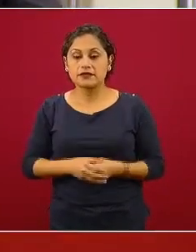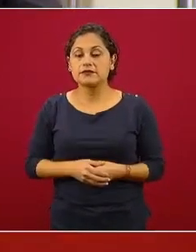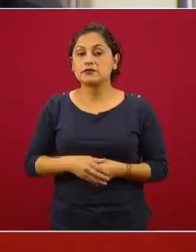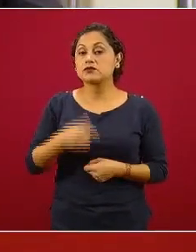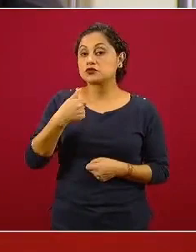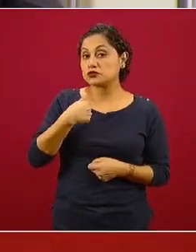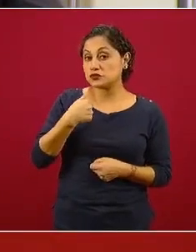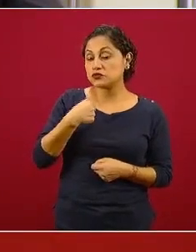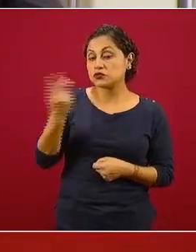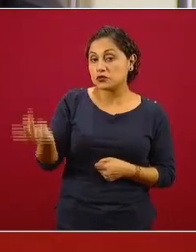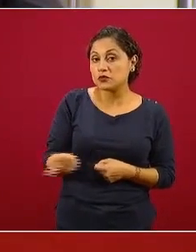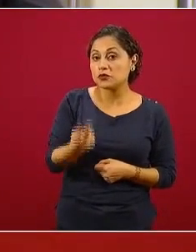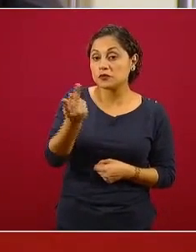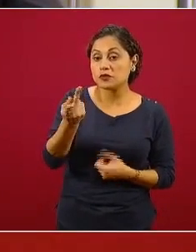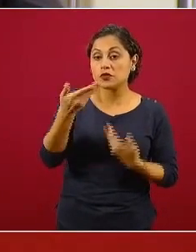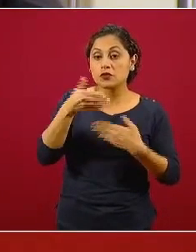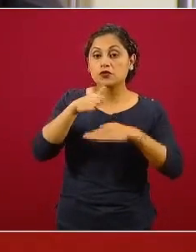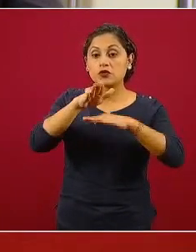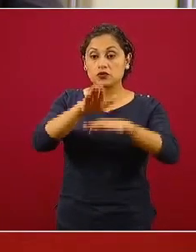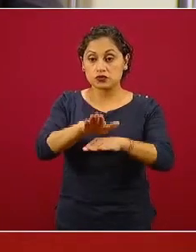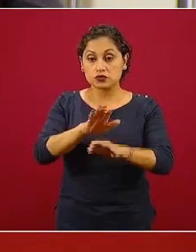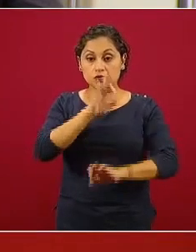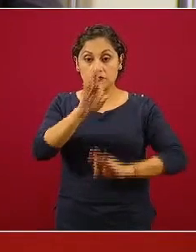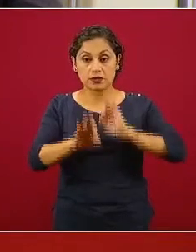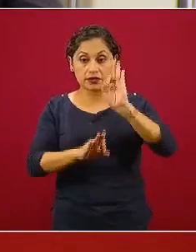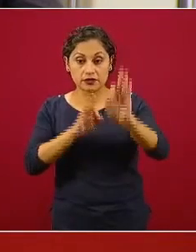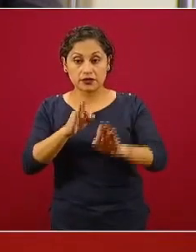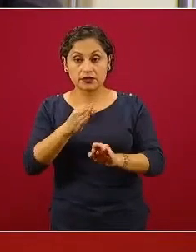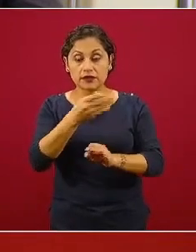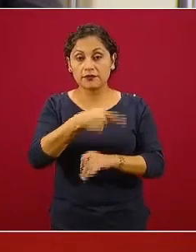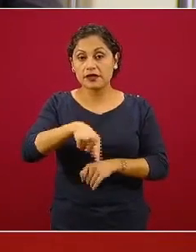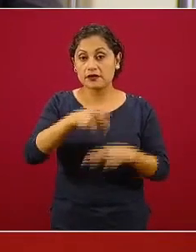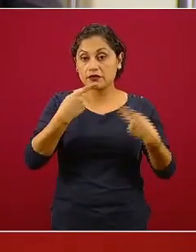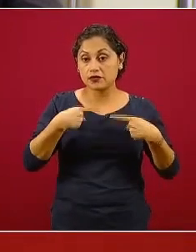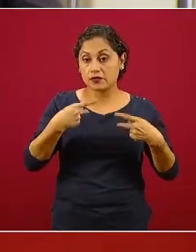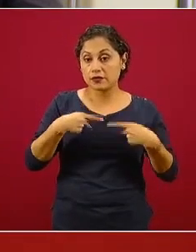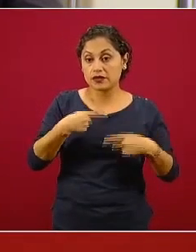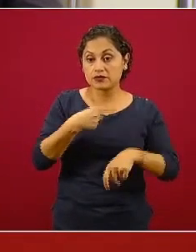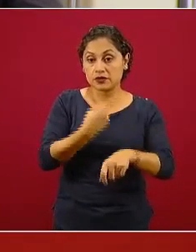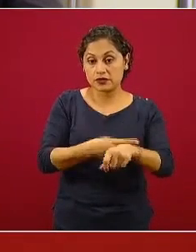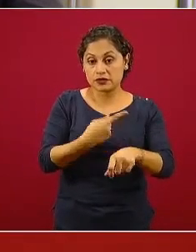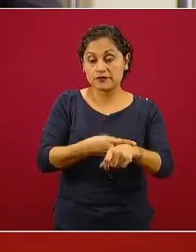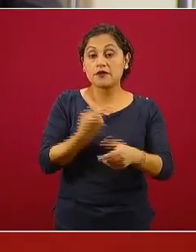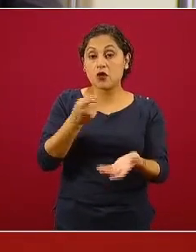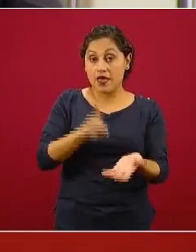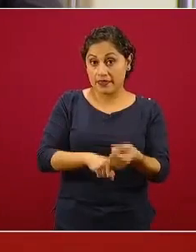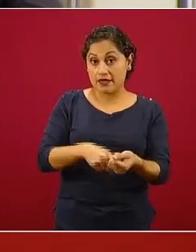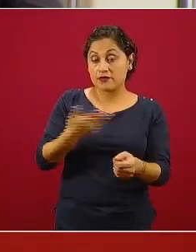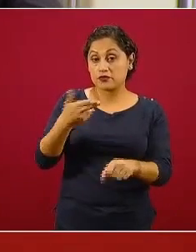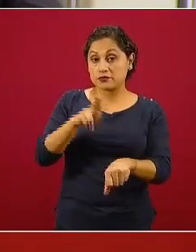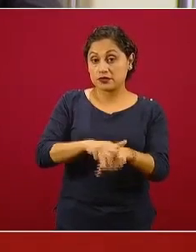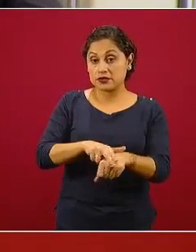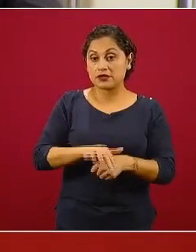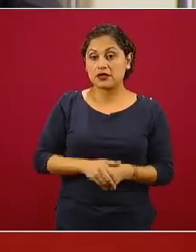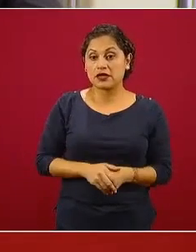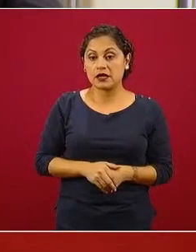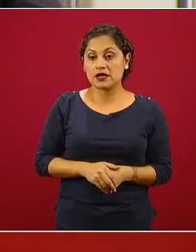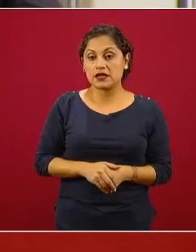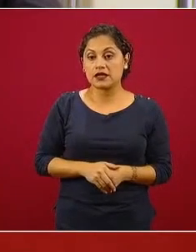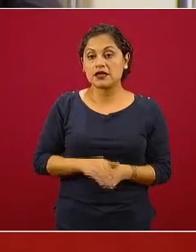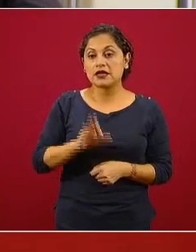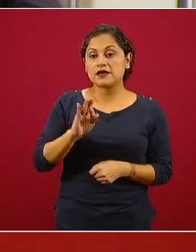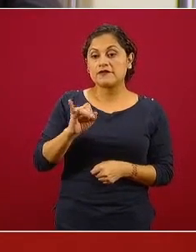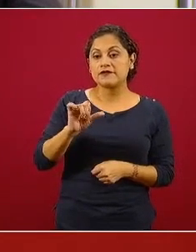enfocada al tratamiento que se les da a los pacientes de forma hospitalaria. La fisioterapia